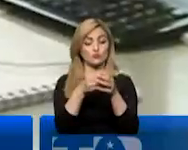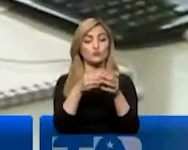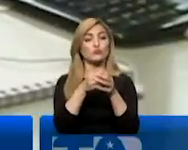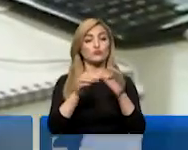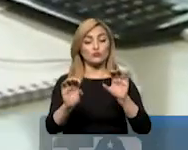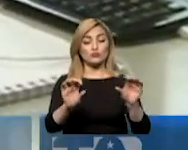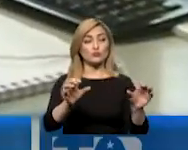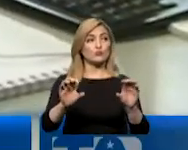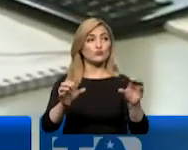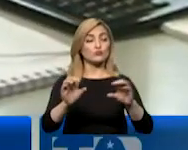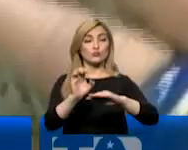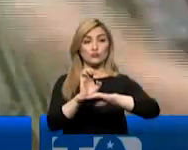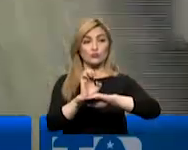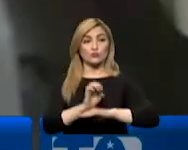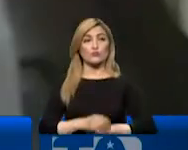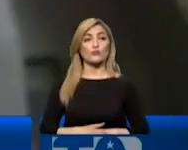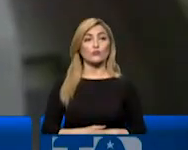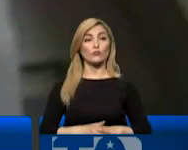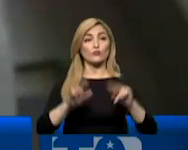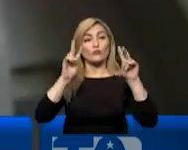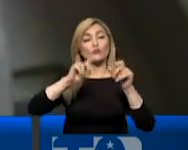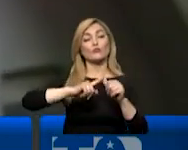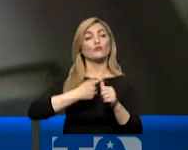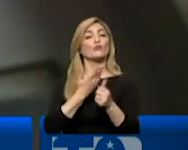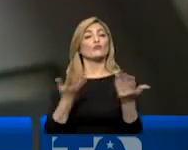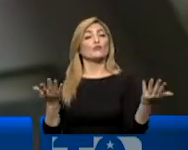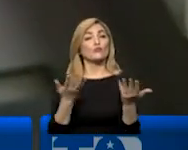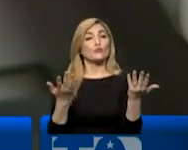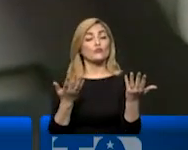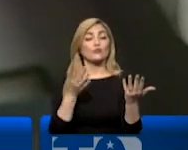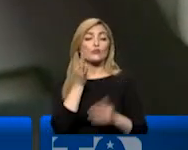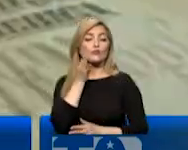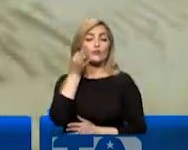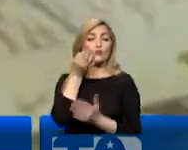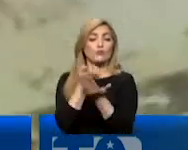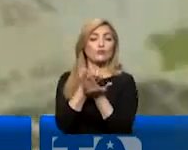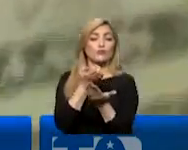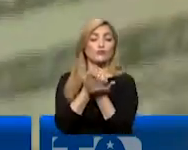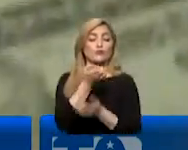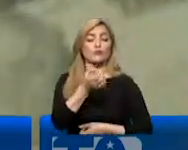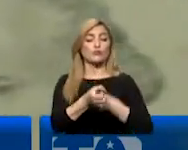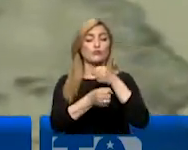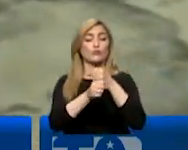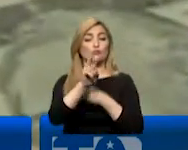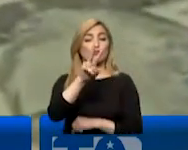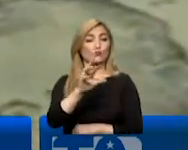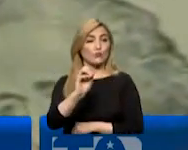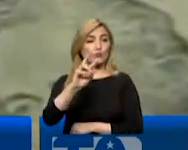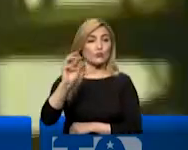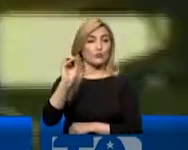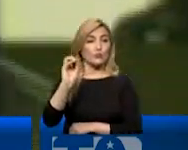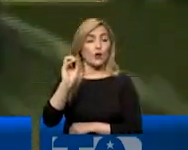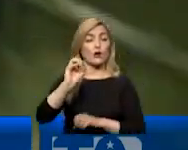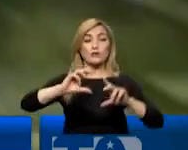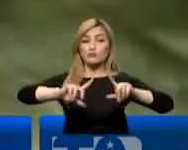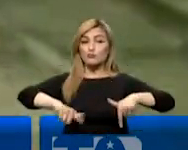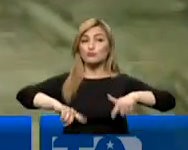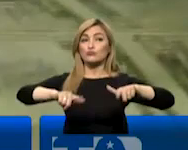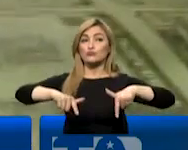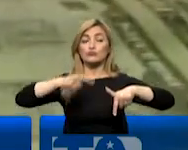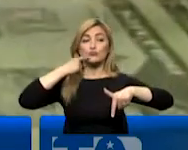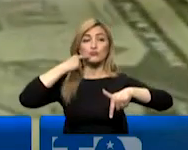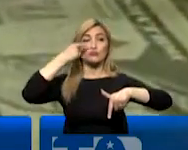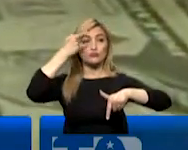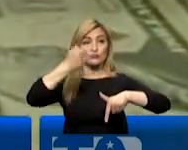de Radiodifusores del Ecuador. El tema principal, las proyecciones económicas para el 2020. Ahí Lenín Moreno aseguró que tenemos